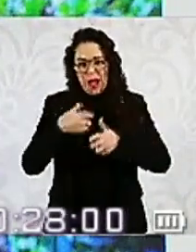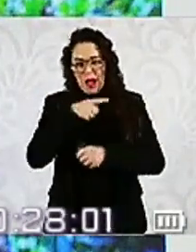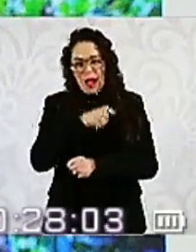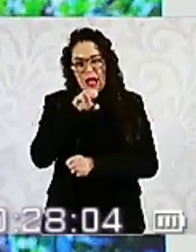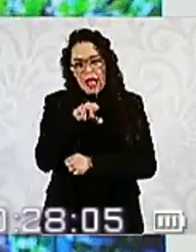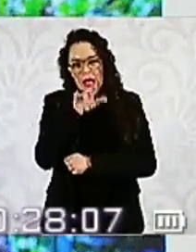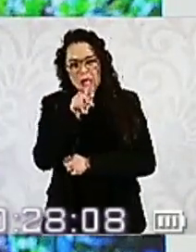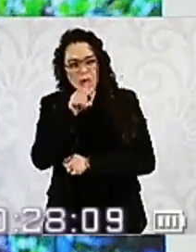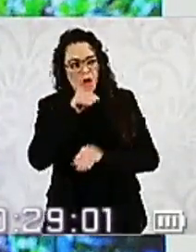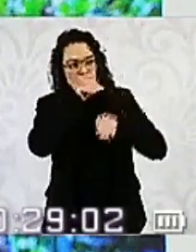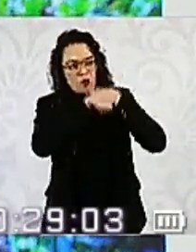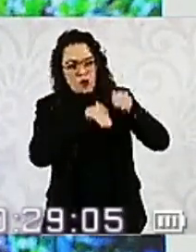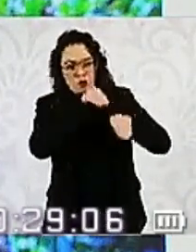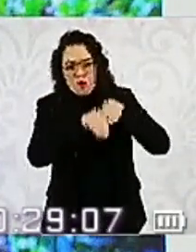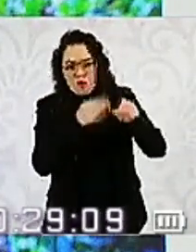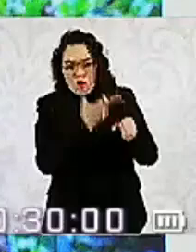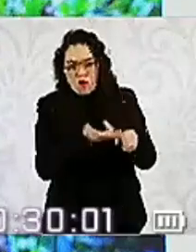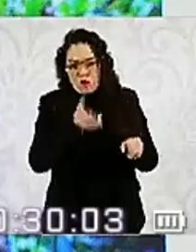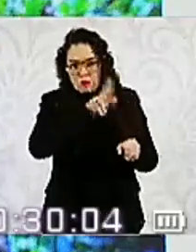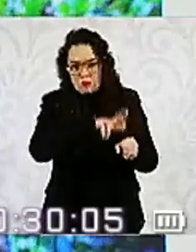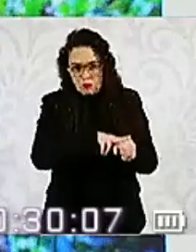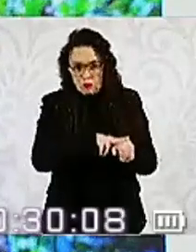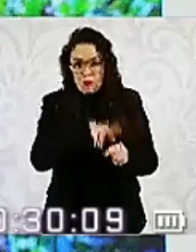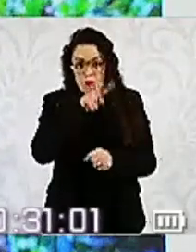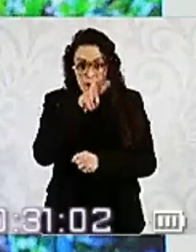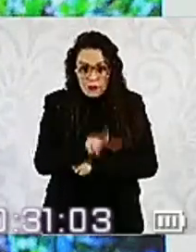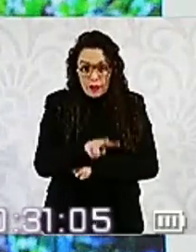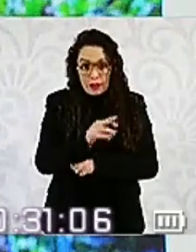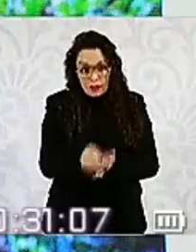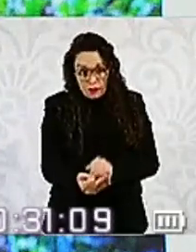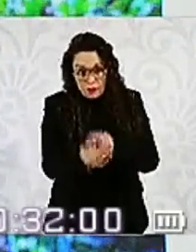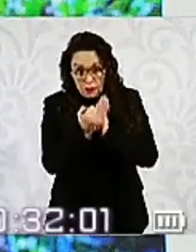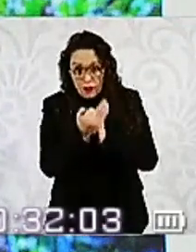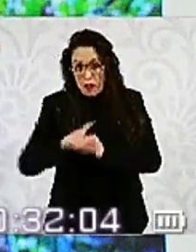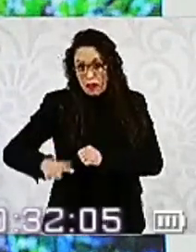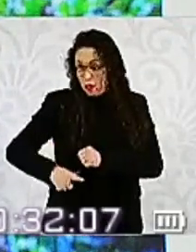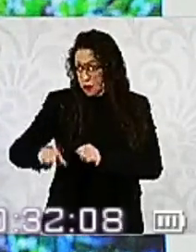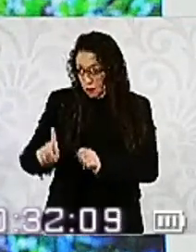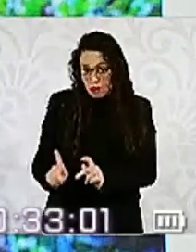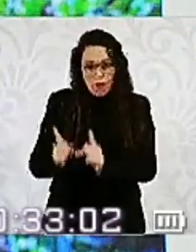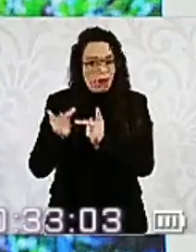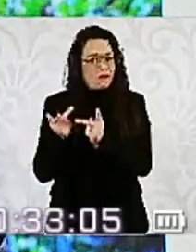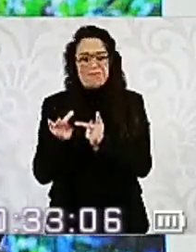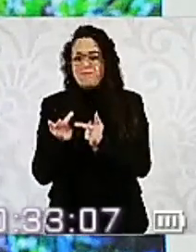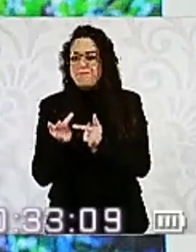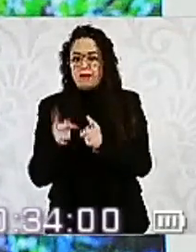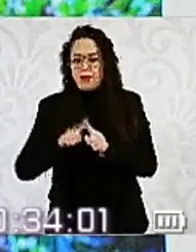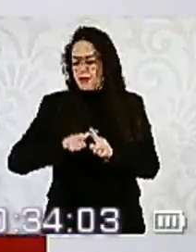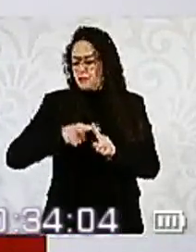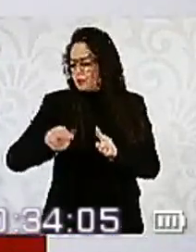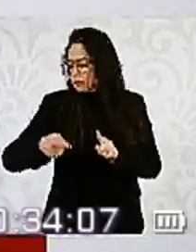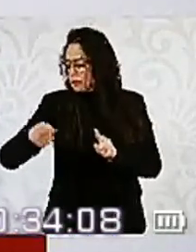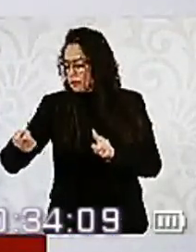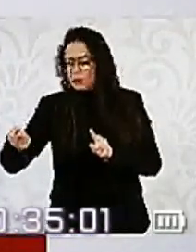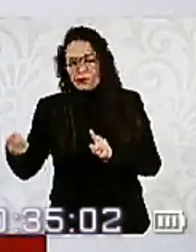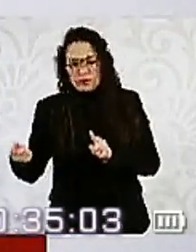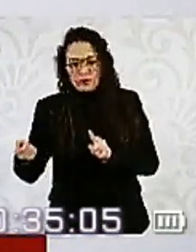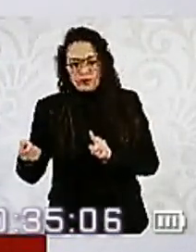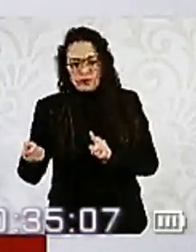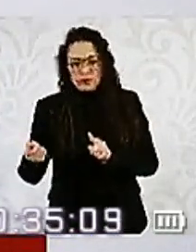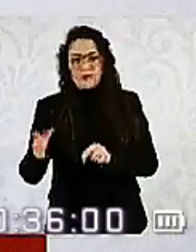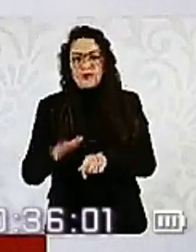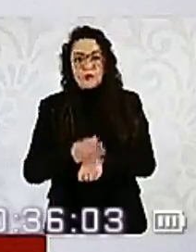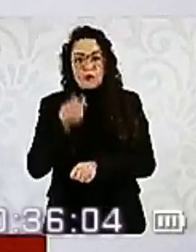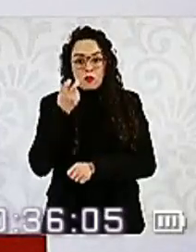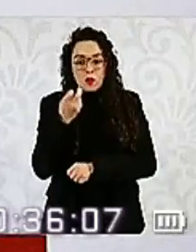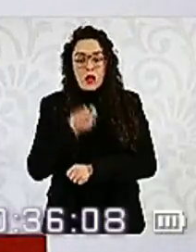digamos, al gobierno, no vendían de manera directa, y el intermediario captaba todo el recurso y el servicio que prestaba el gobierno se elevaba